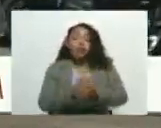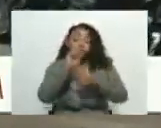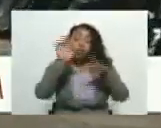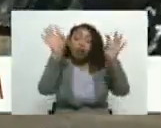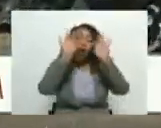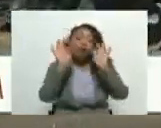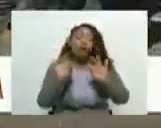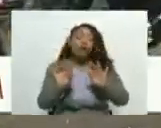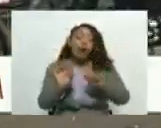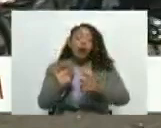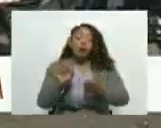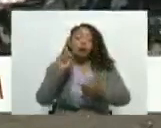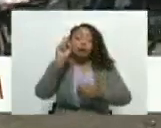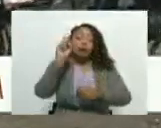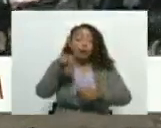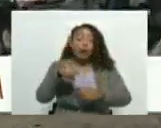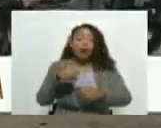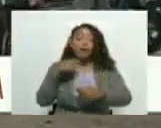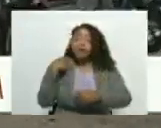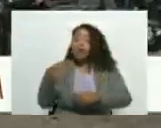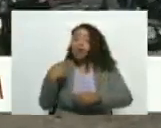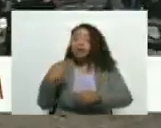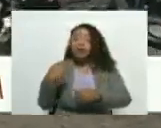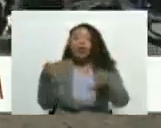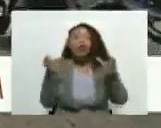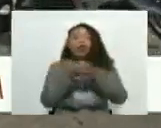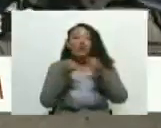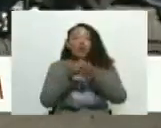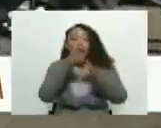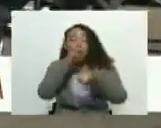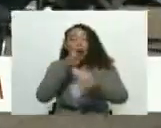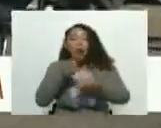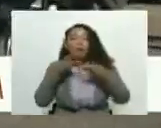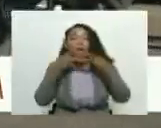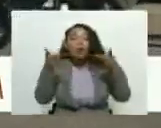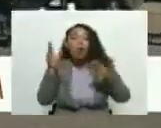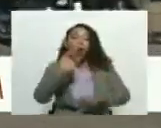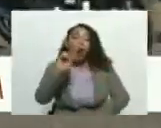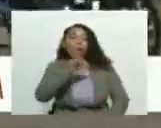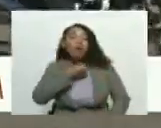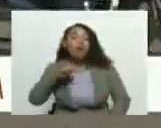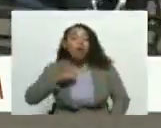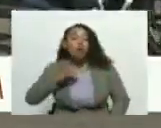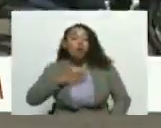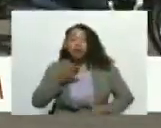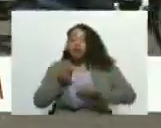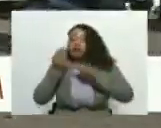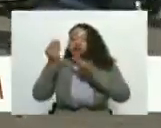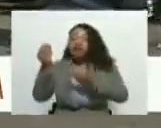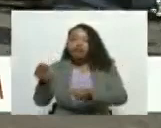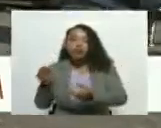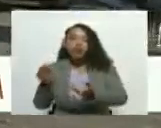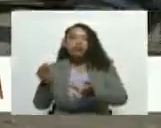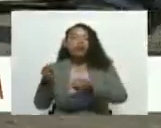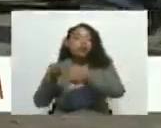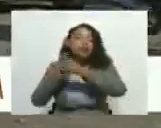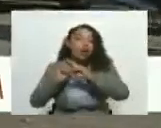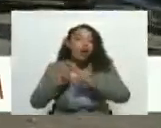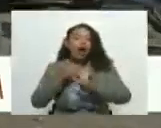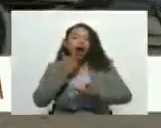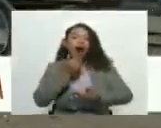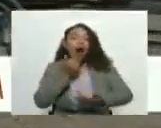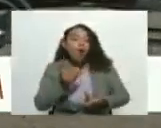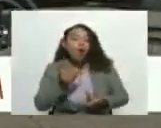el financiamiento que la banca pública o la banca privada les pueda dar en la renovación de flota,